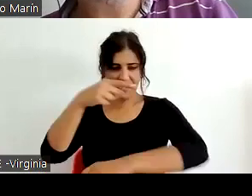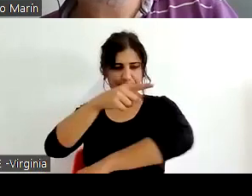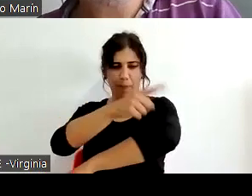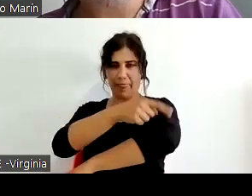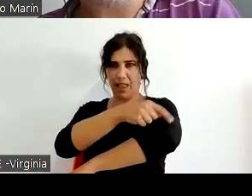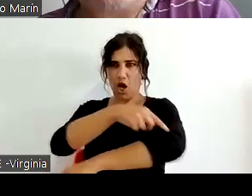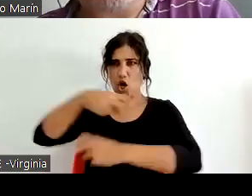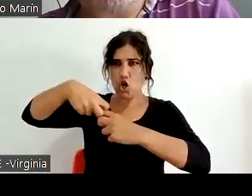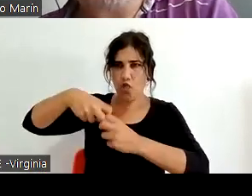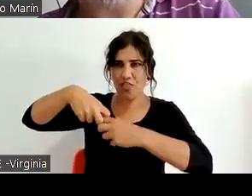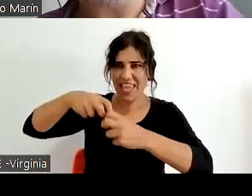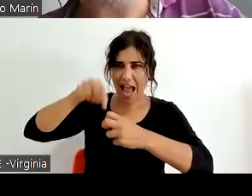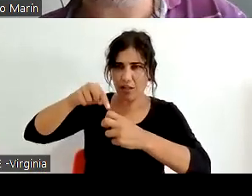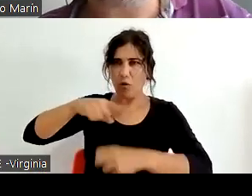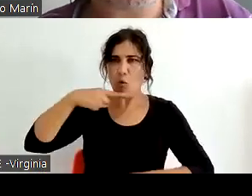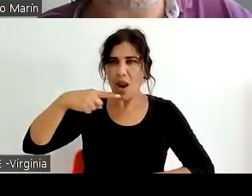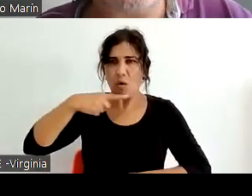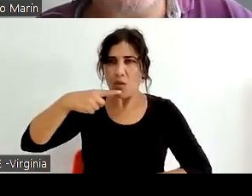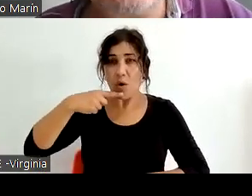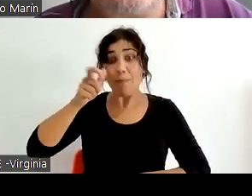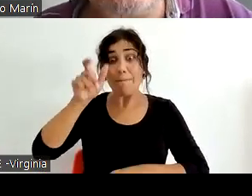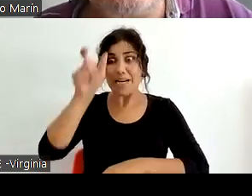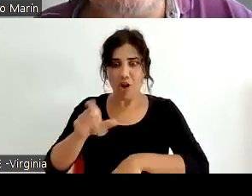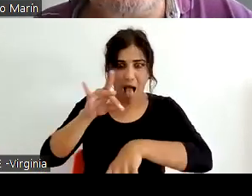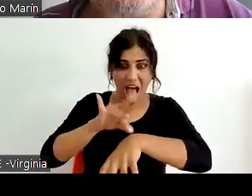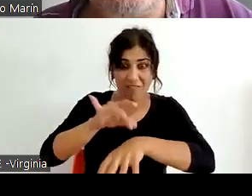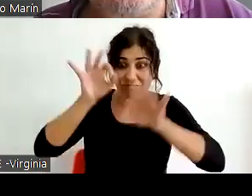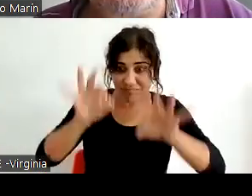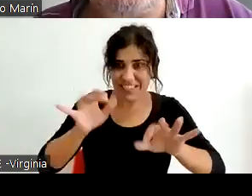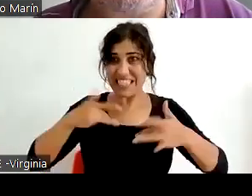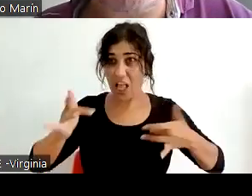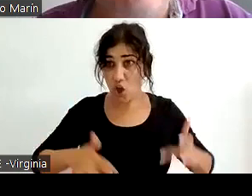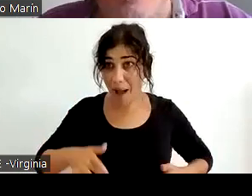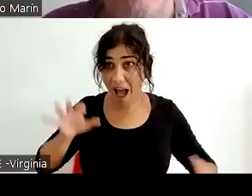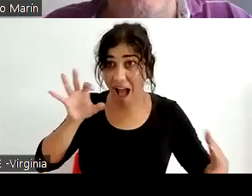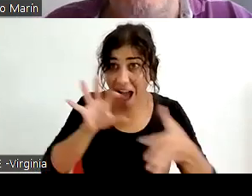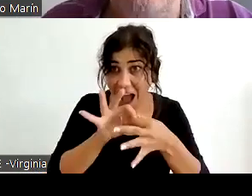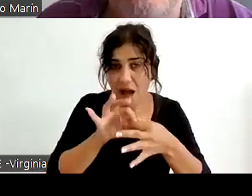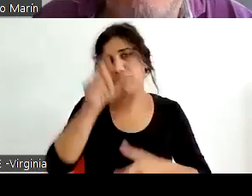evidente. Pues a todo este tipo de patología le puede